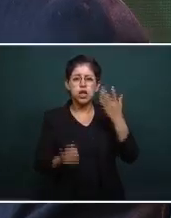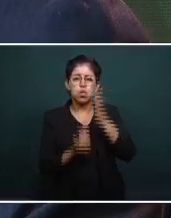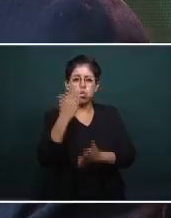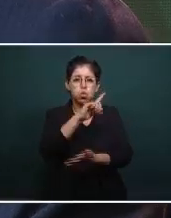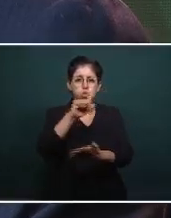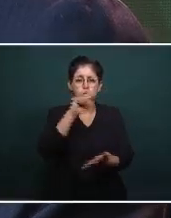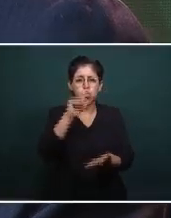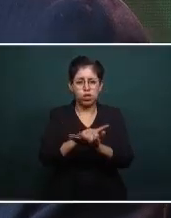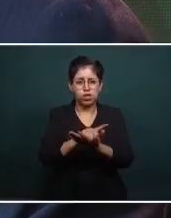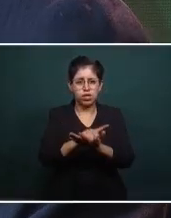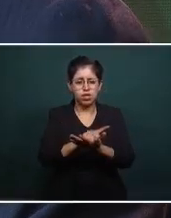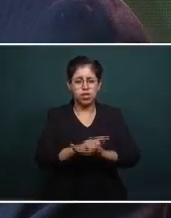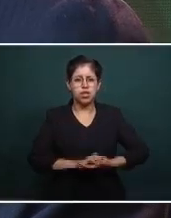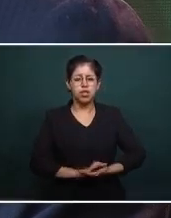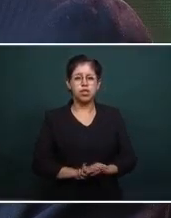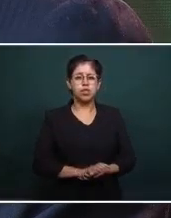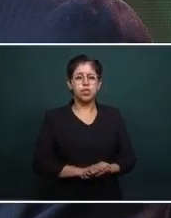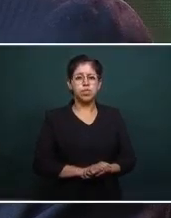espero que esto